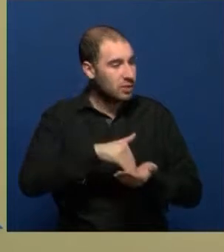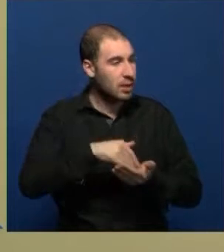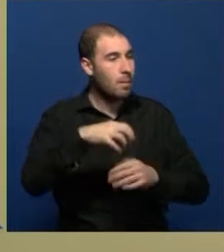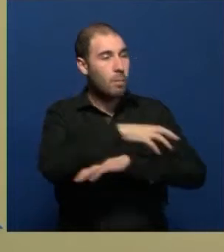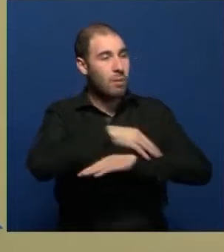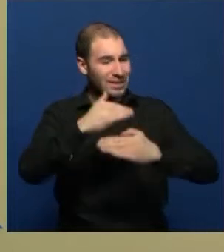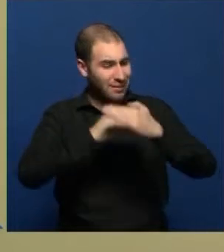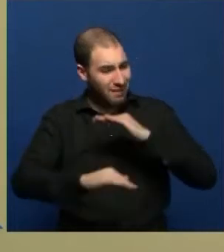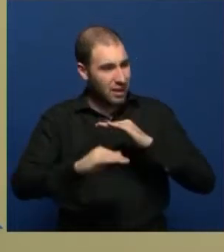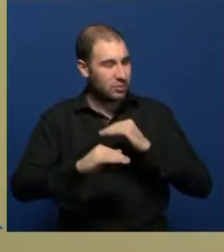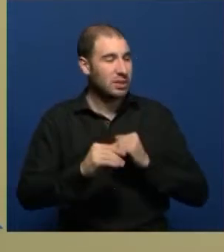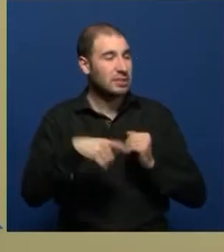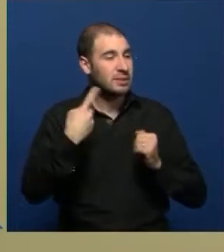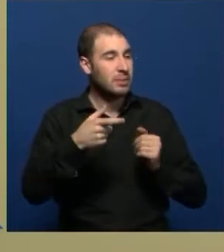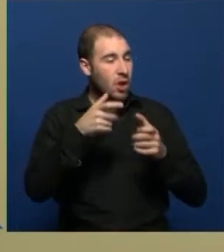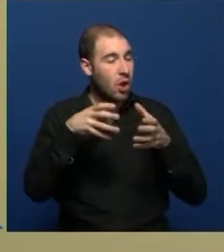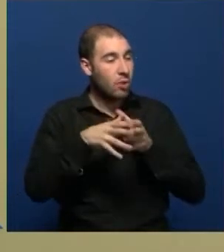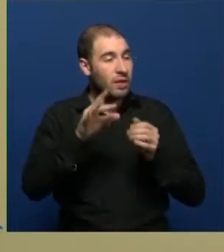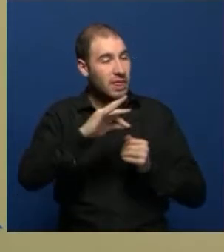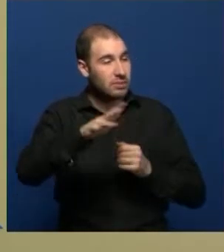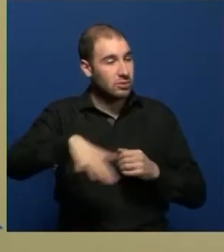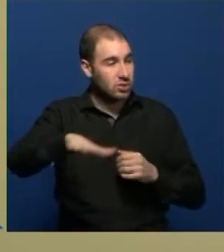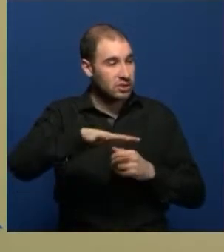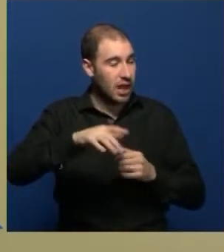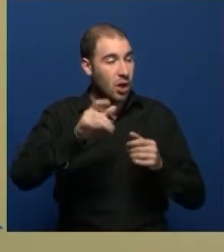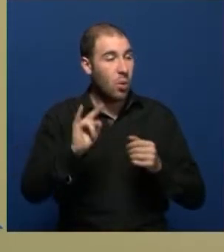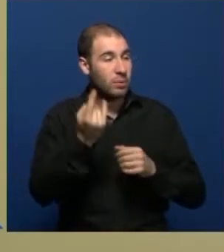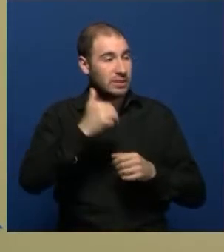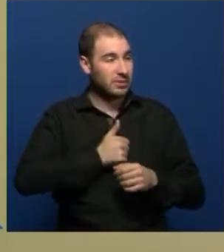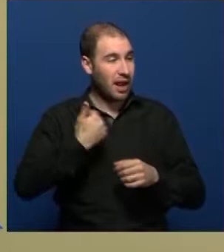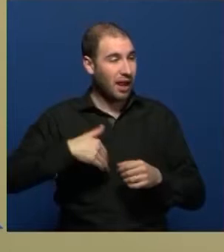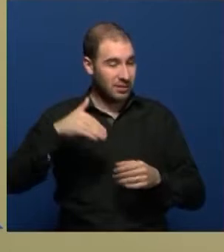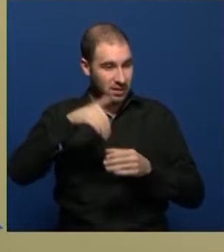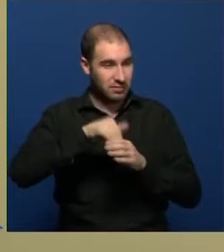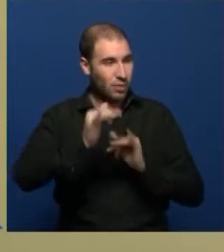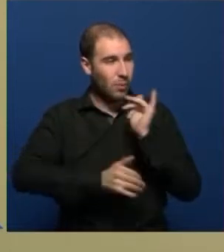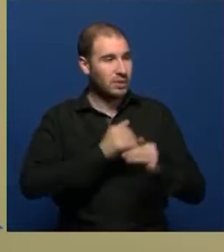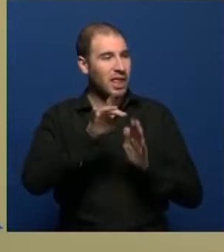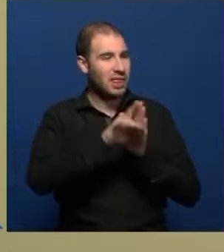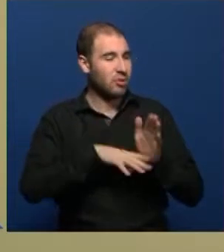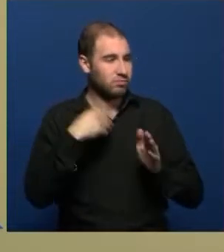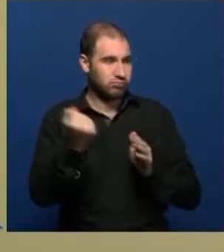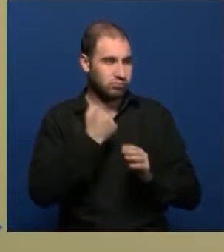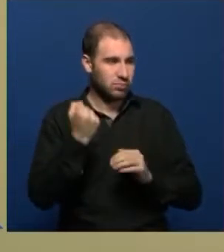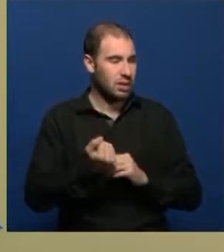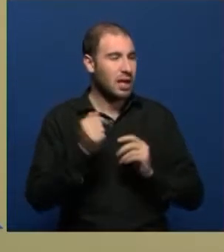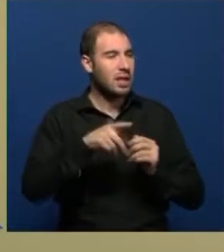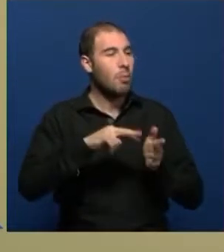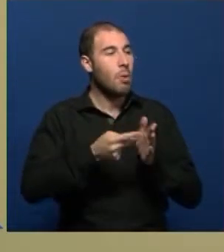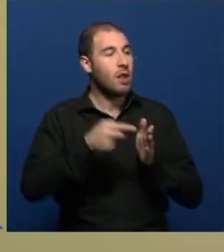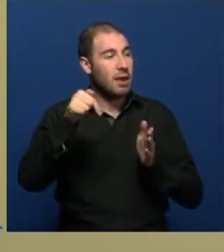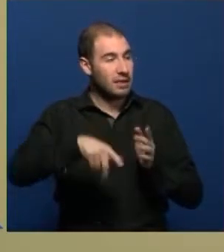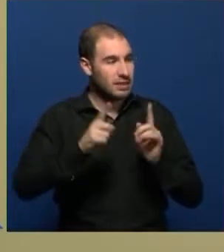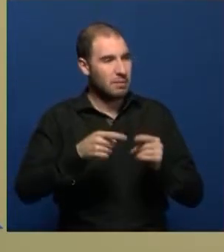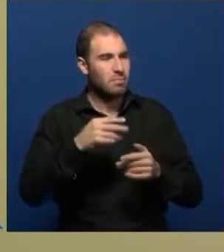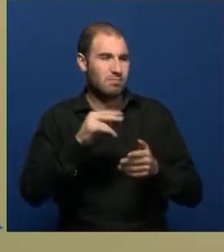la línea de la pobreza. Siempre el Observatorio de la Deuda Social de la Universidad Católica Argentina dando datos duros sobre esta problemática y